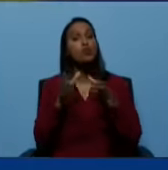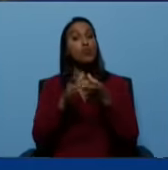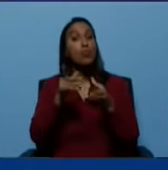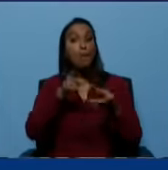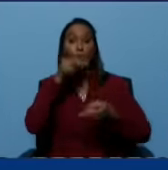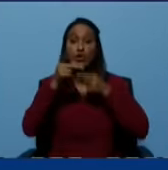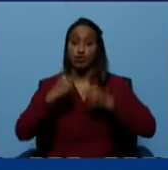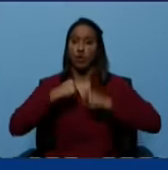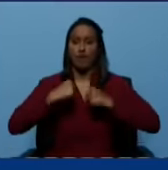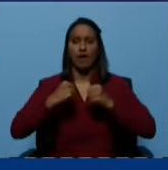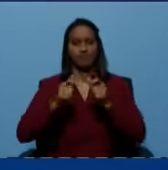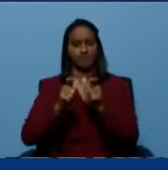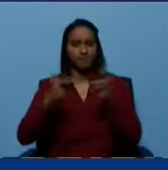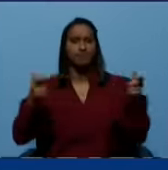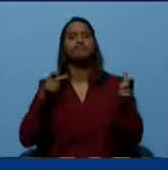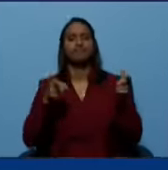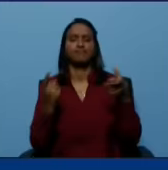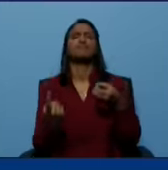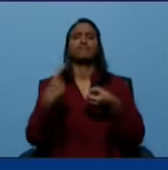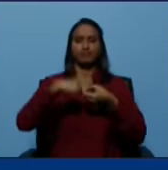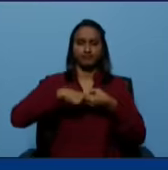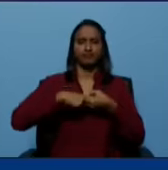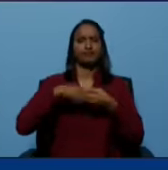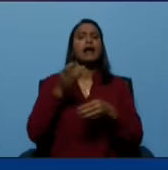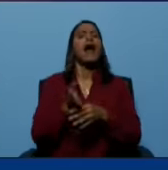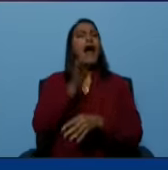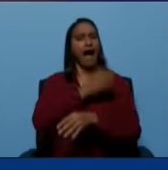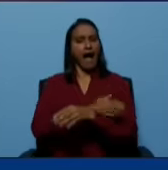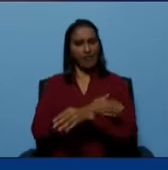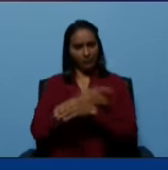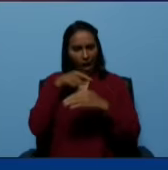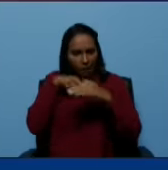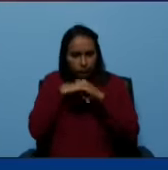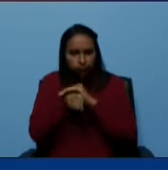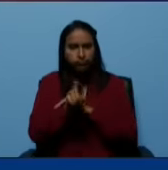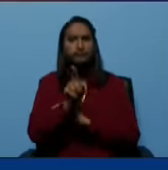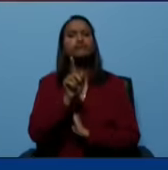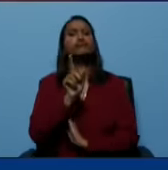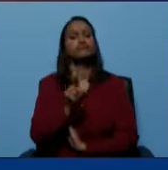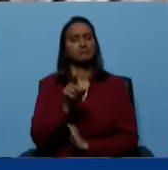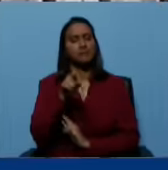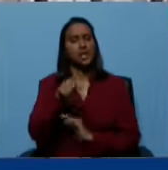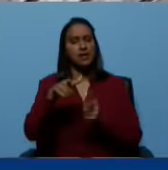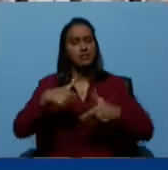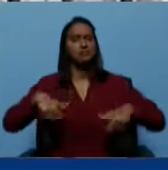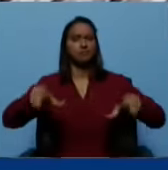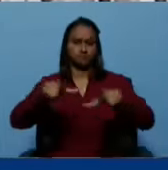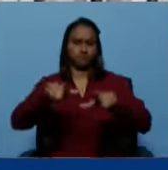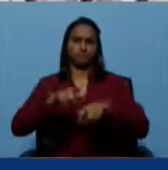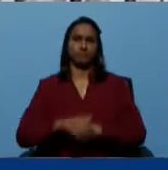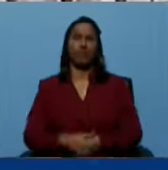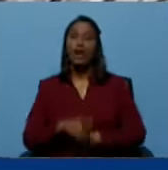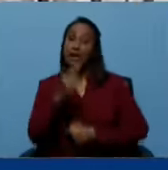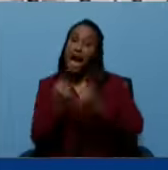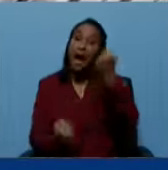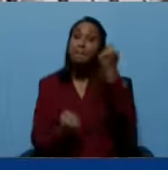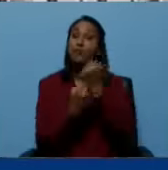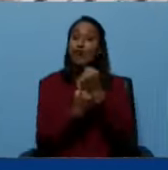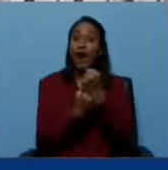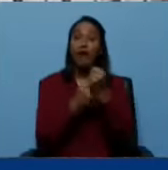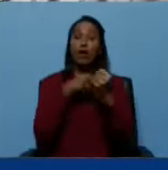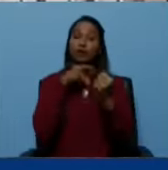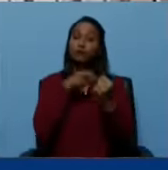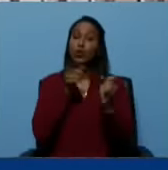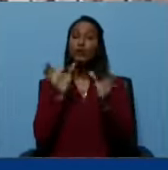Sala Electoral del Tribunal Supremo de Justicia. Recordemos, fueron las organizaciones con fines políticos que respaldaron la candidatura del presidente